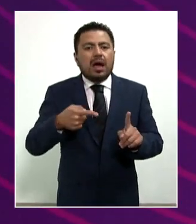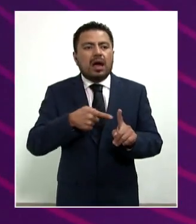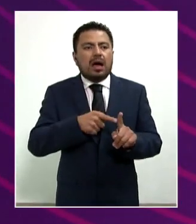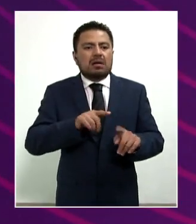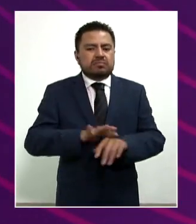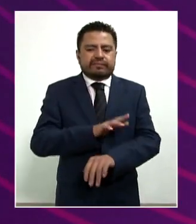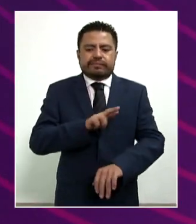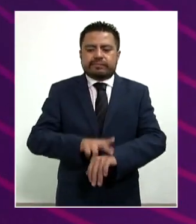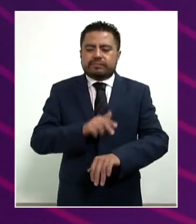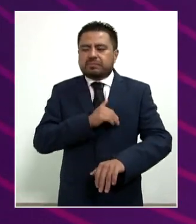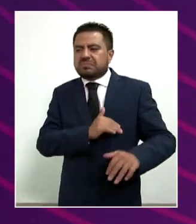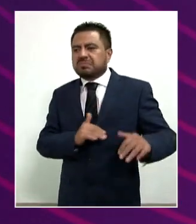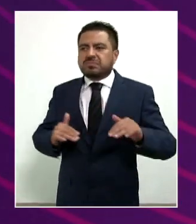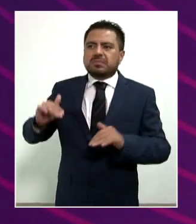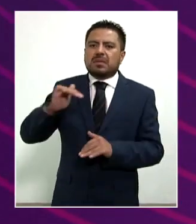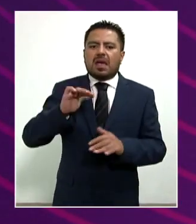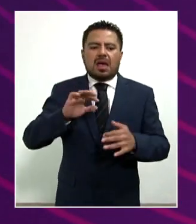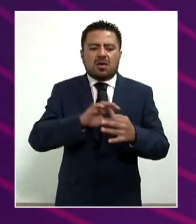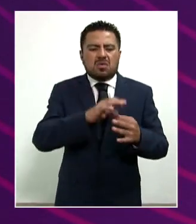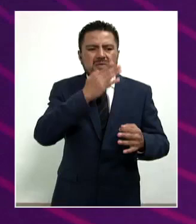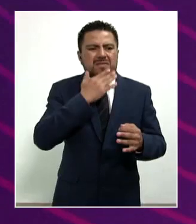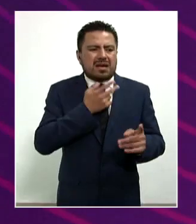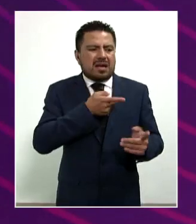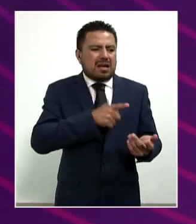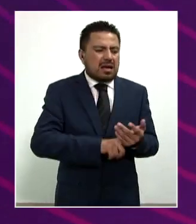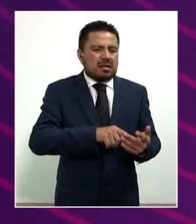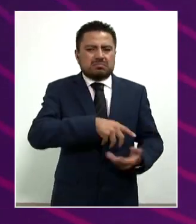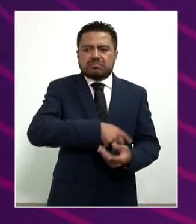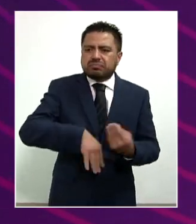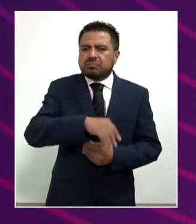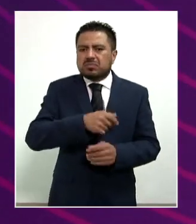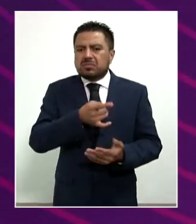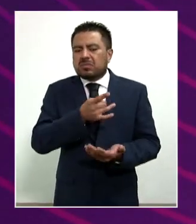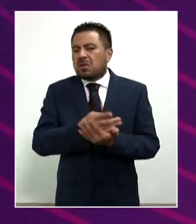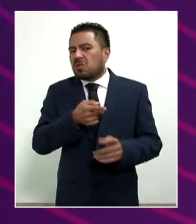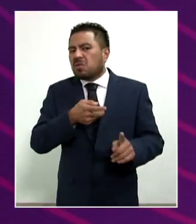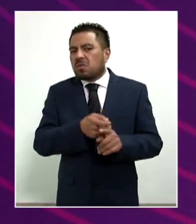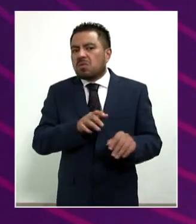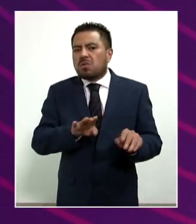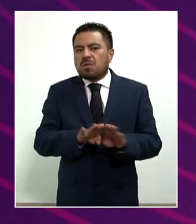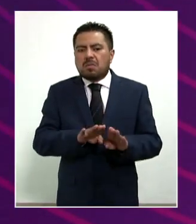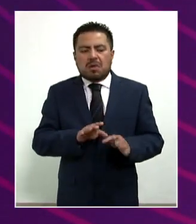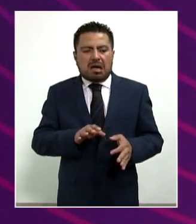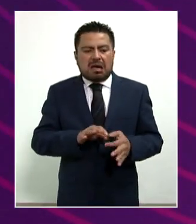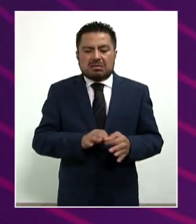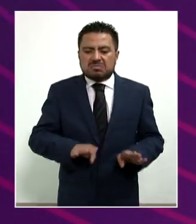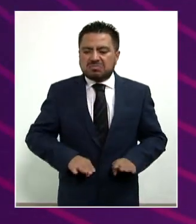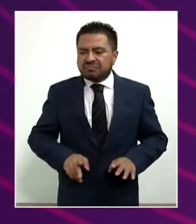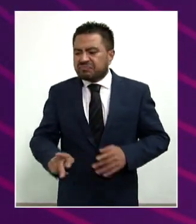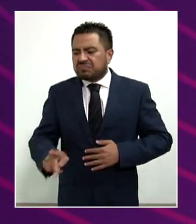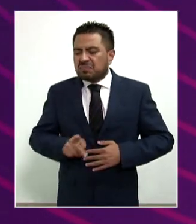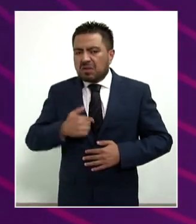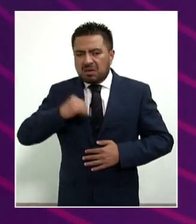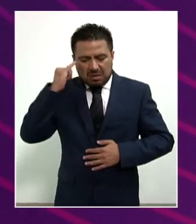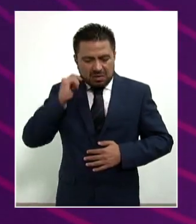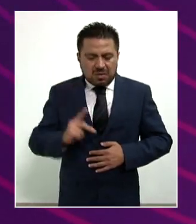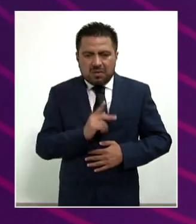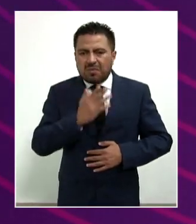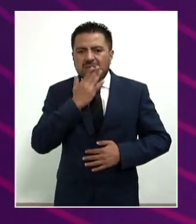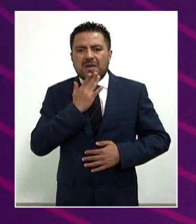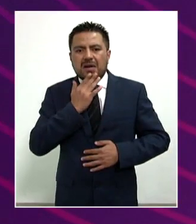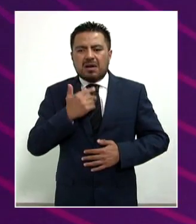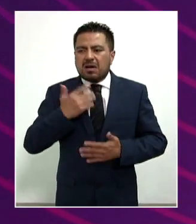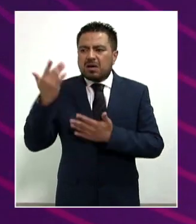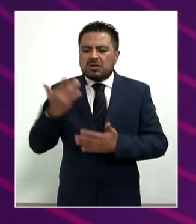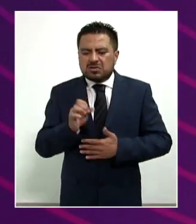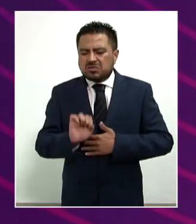superioridad que a veces ni siquiera está asociada a tener muchos ingresos, sino simplemente a no somos así, no somos indígenas, no